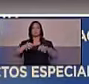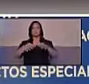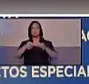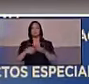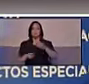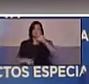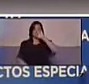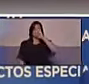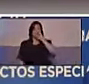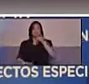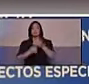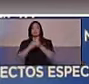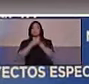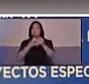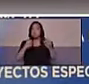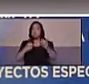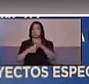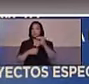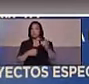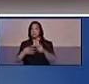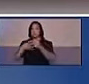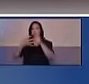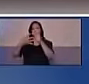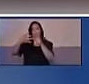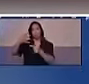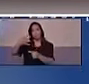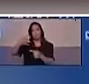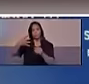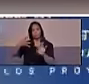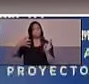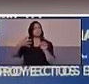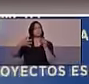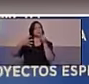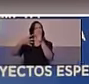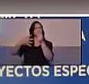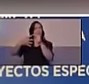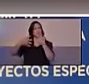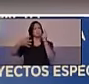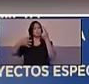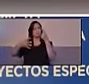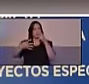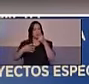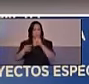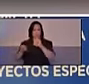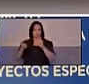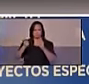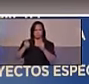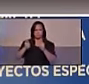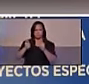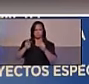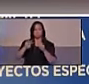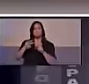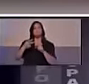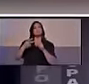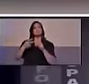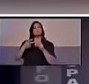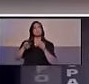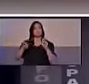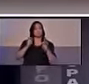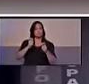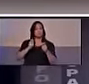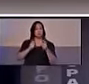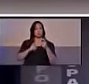en ningún barrio. Agarraron a dos o tres que dijeran dos o tres cositas en anuncio, un allante. Pero usted sabe que eso no es verdad. Ahora, lo de que